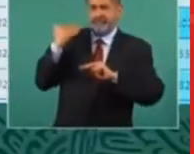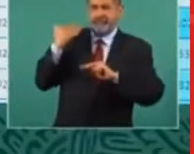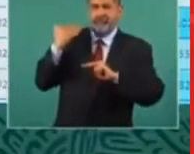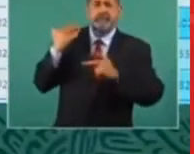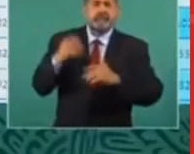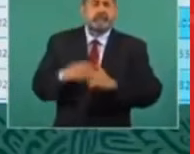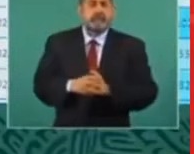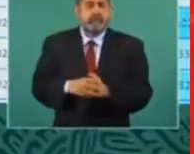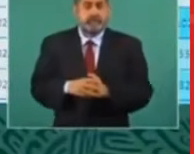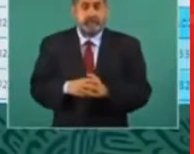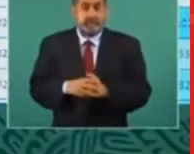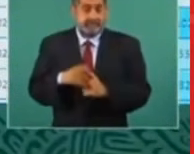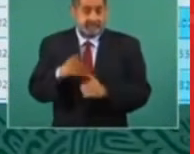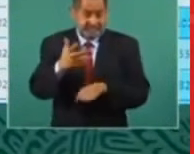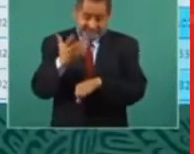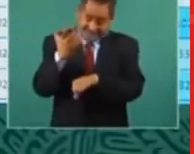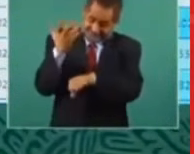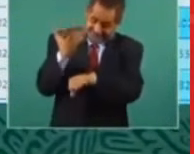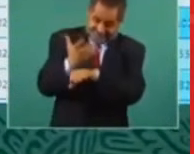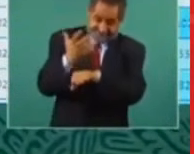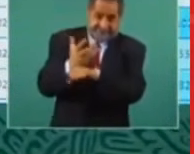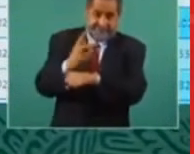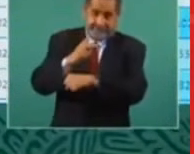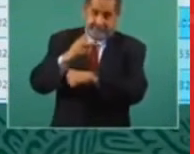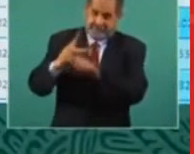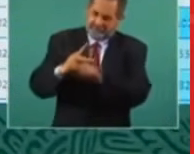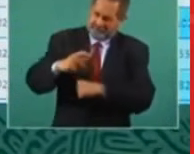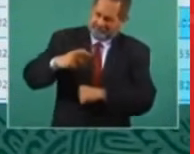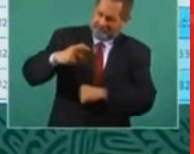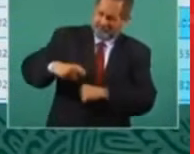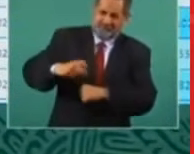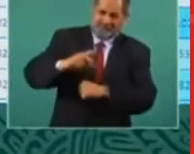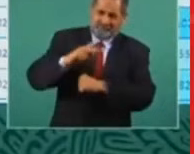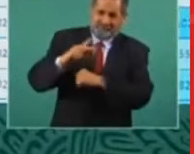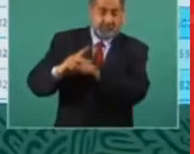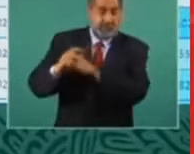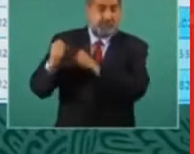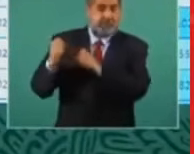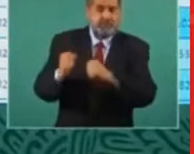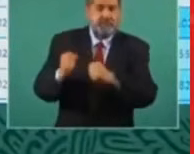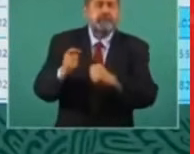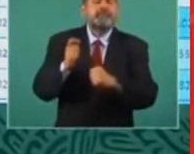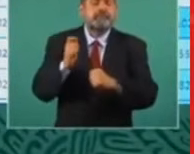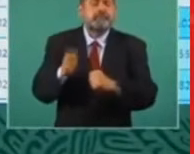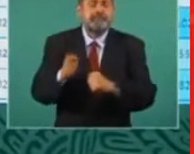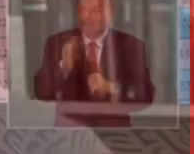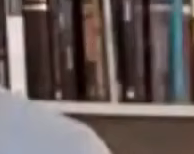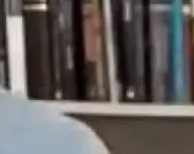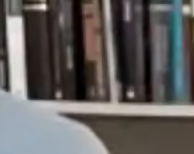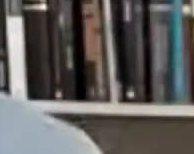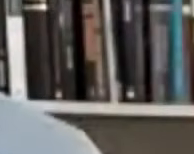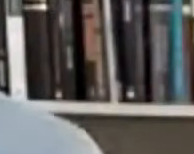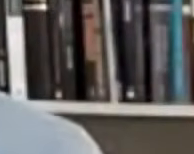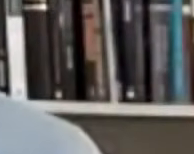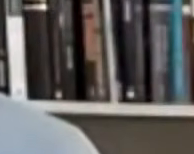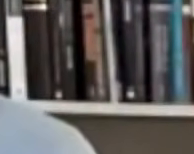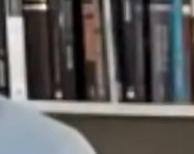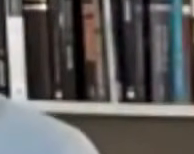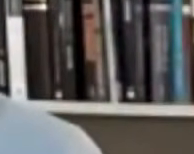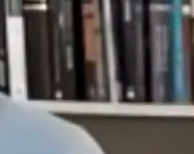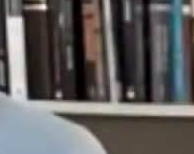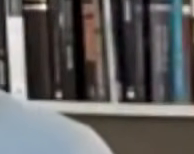ejercicio amplísimo de libertad de expresión y creo que también eso es muy valioso. Yo